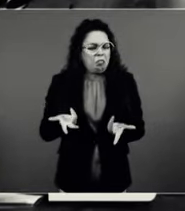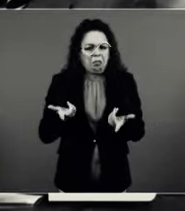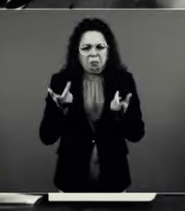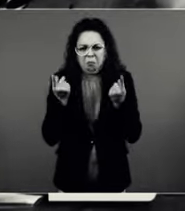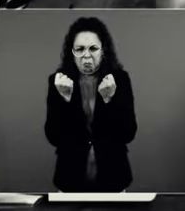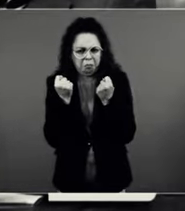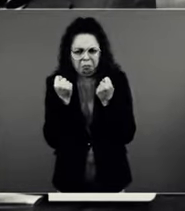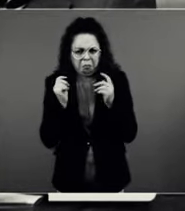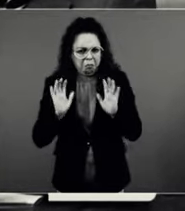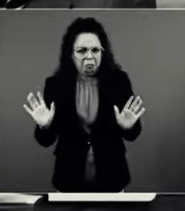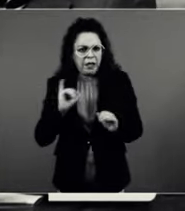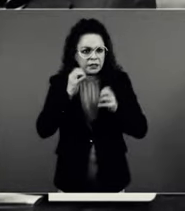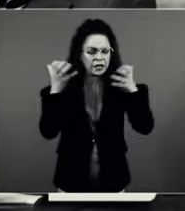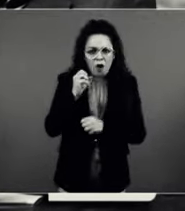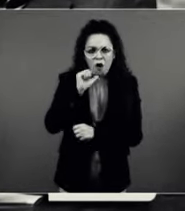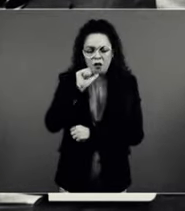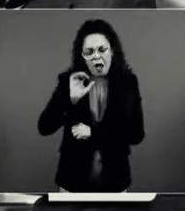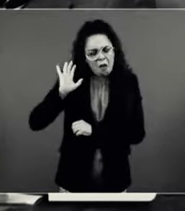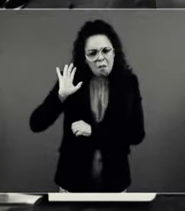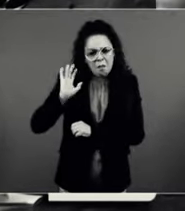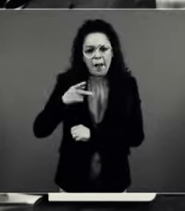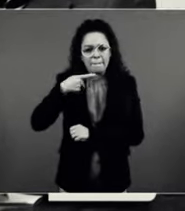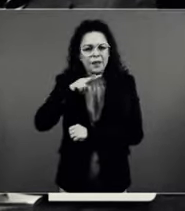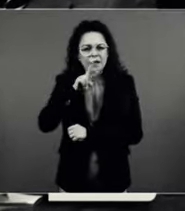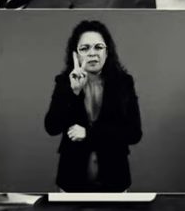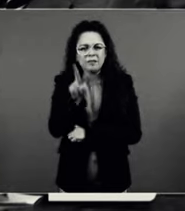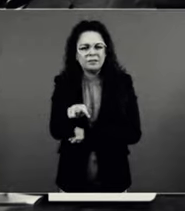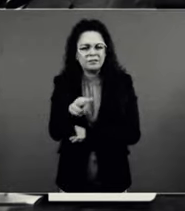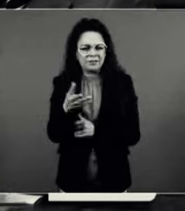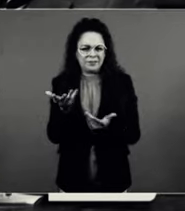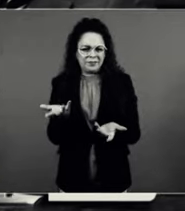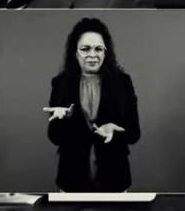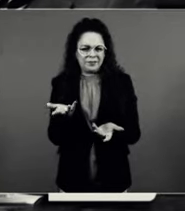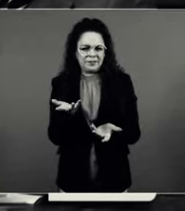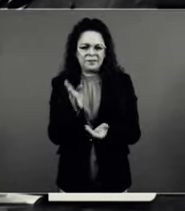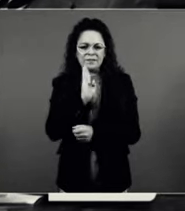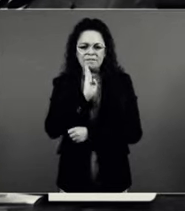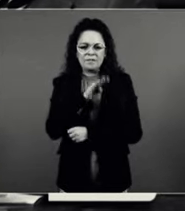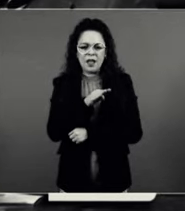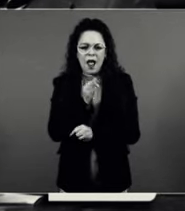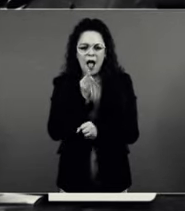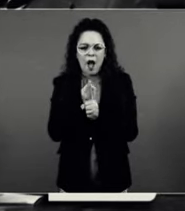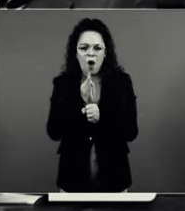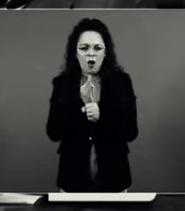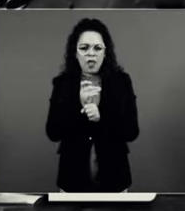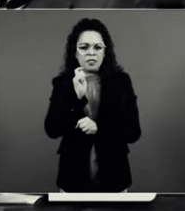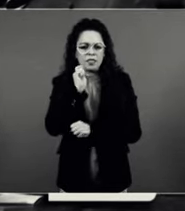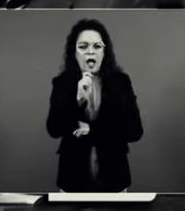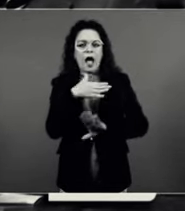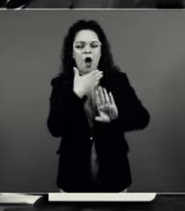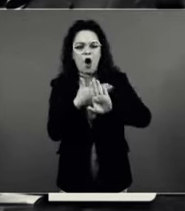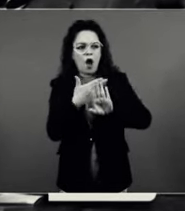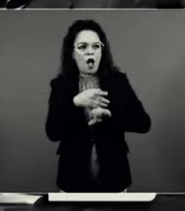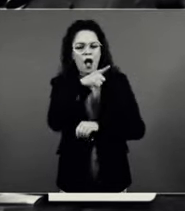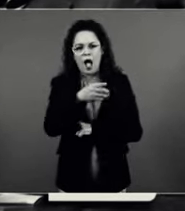no, pero me parece lógico lo que... Irse negativo. El manual ahorita es go negative con Claudia, no con